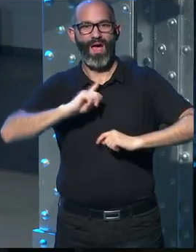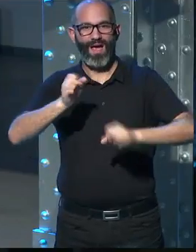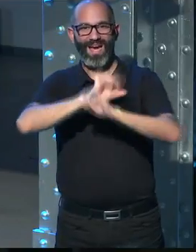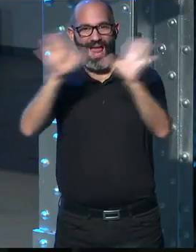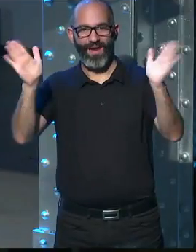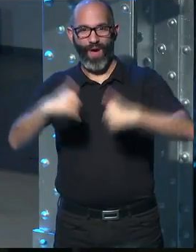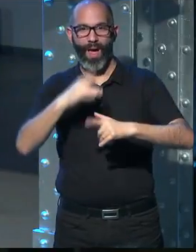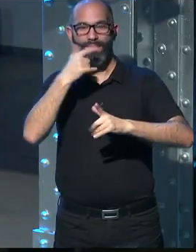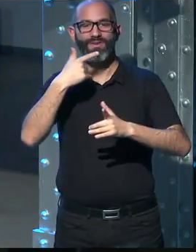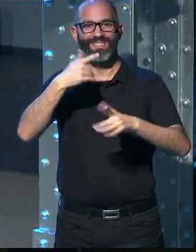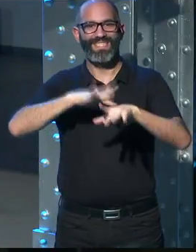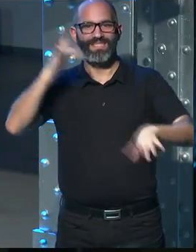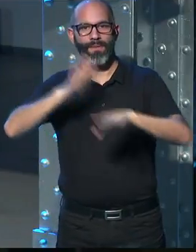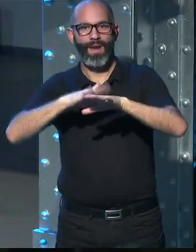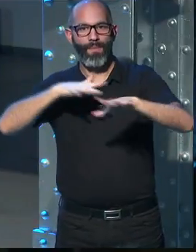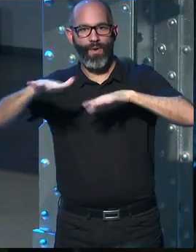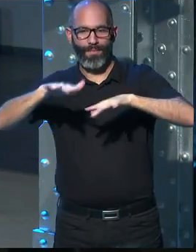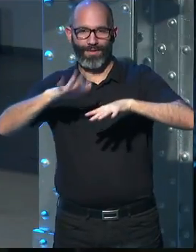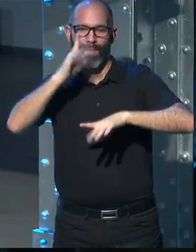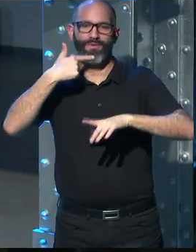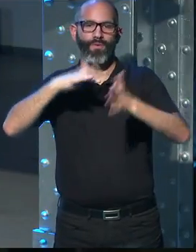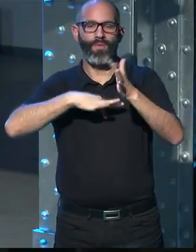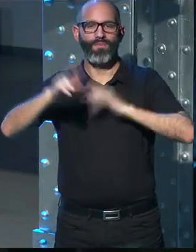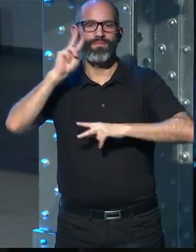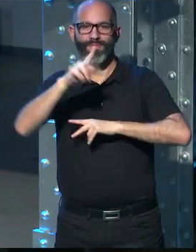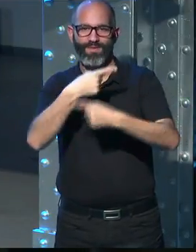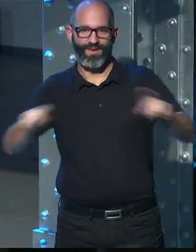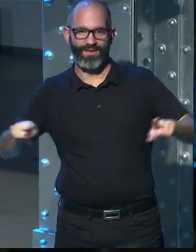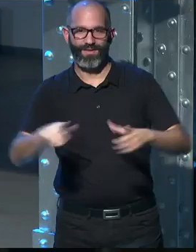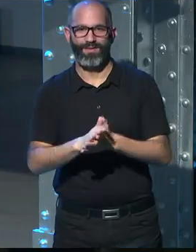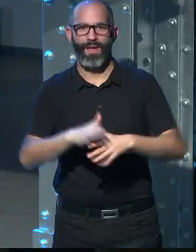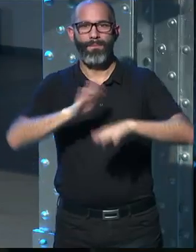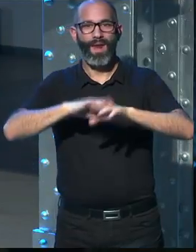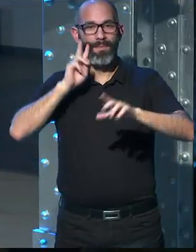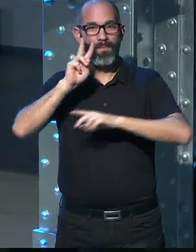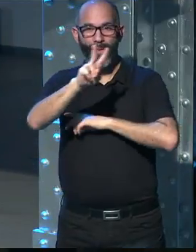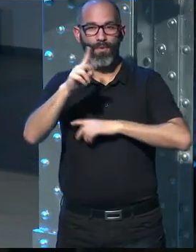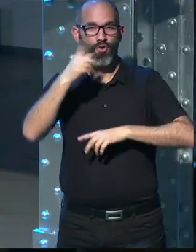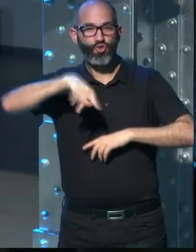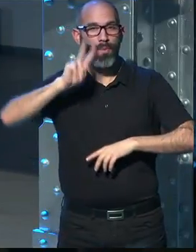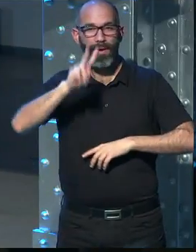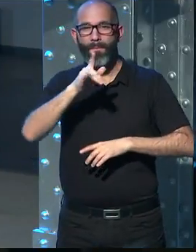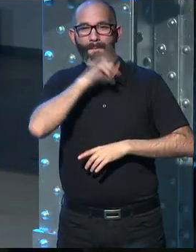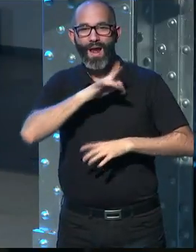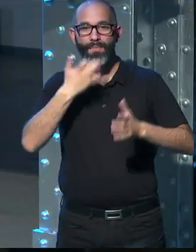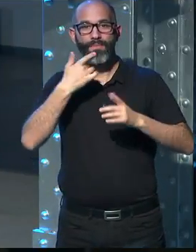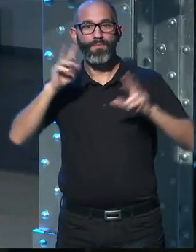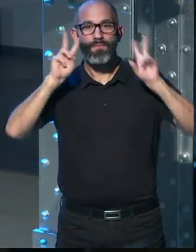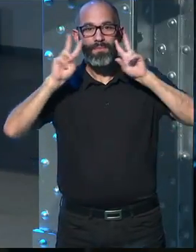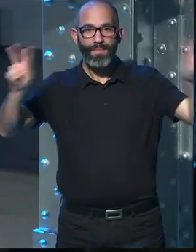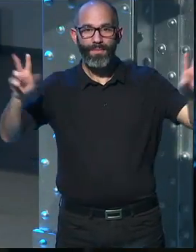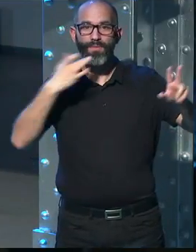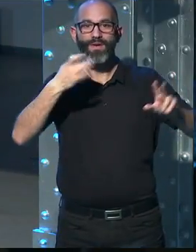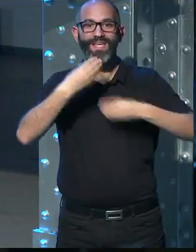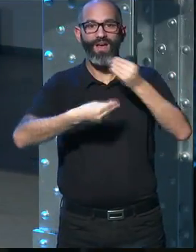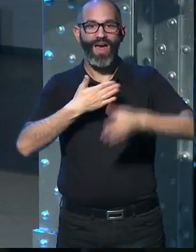al movimiento, otro aspecto de procesamiento visual, ¿no? Entonces, para que veáis lo mal que vemos realmente con la periferia, lo que quiero que hagáis es que